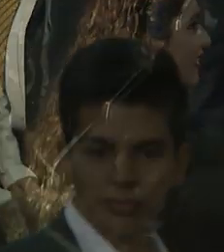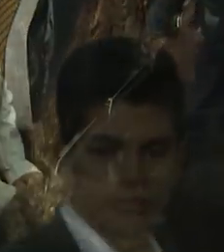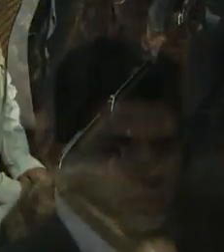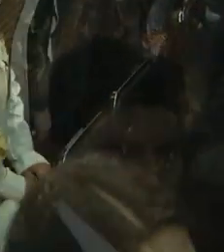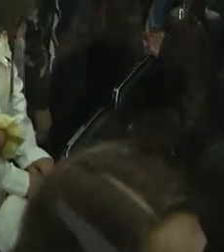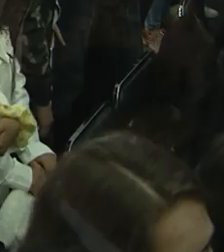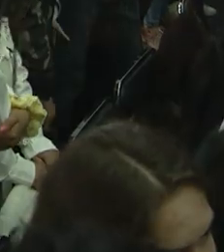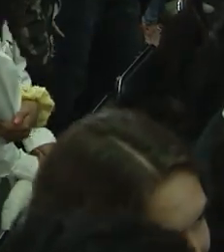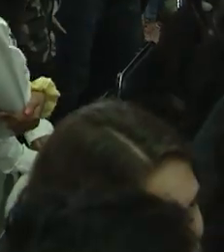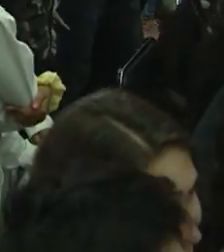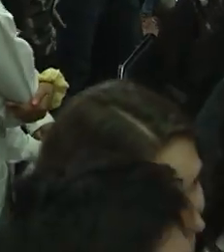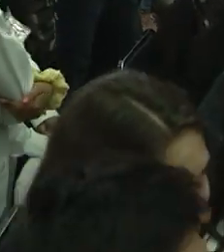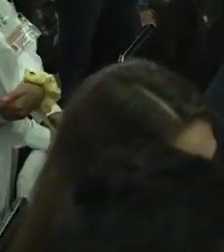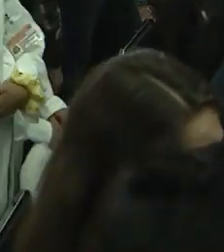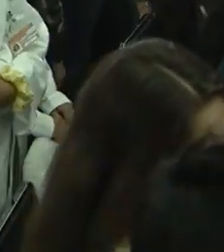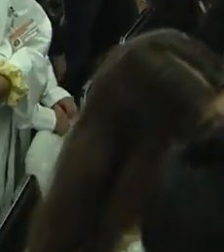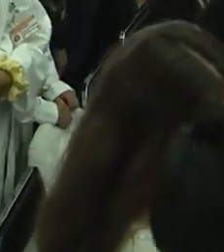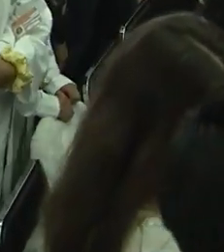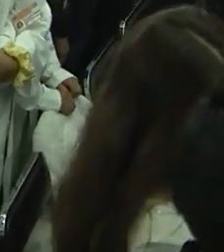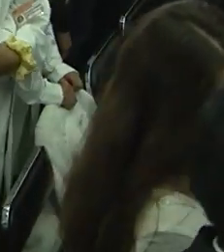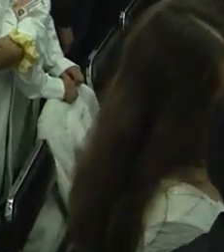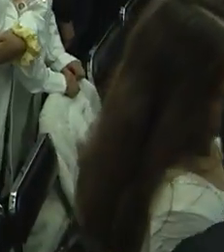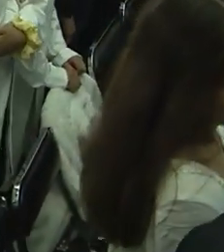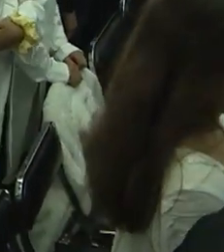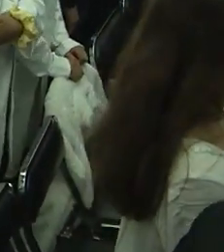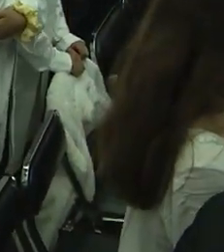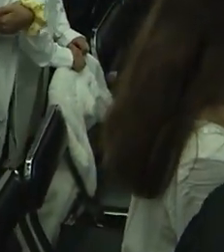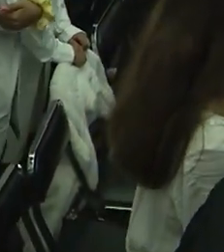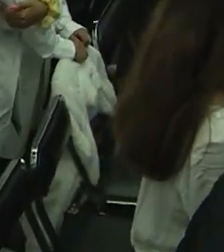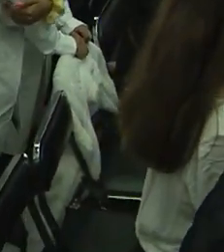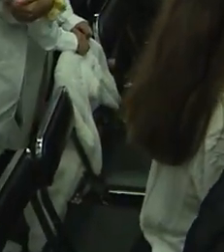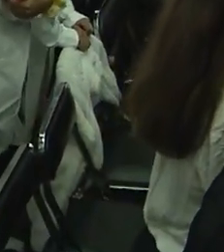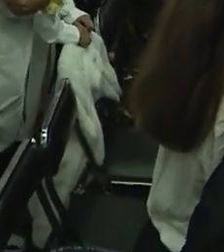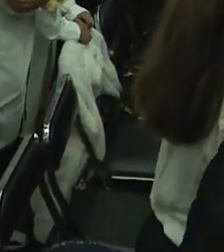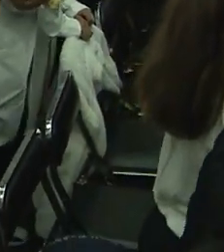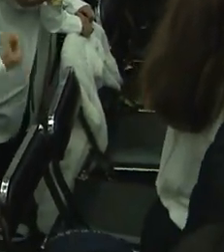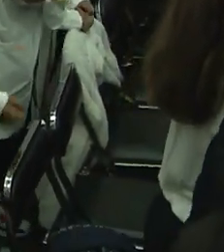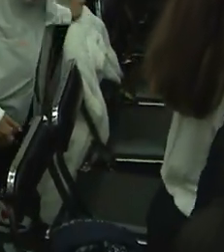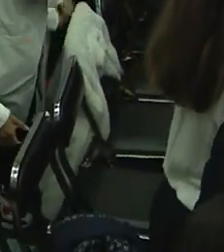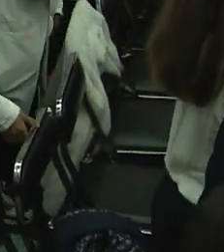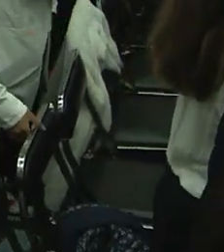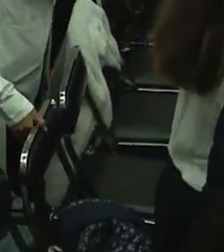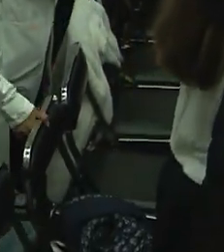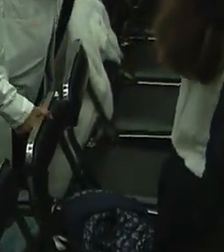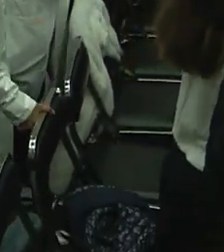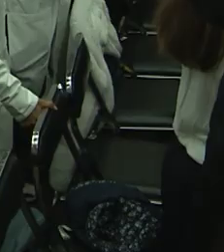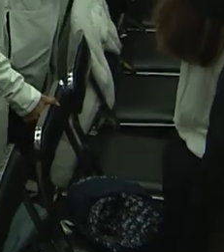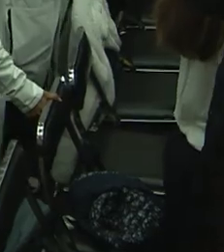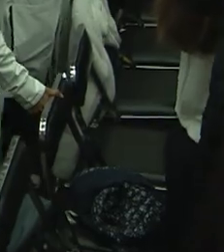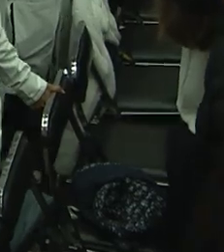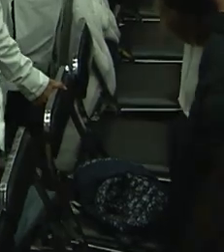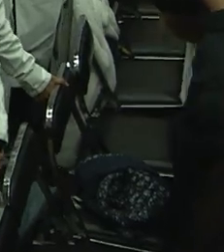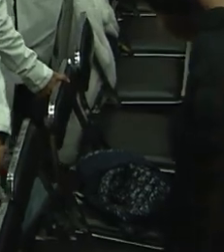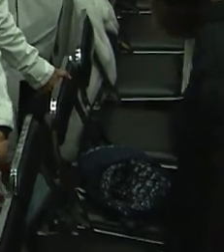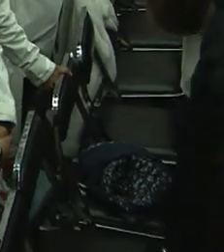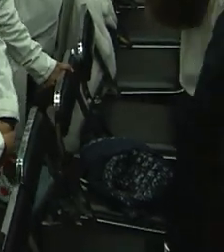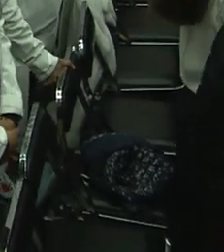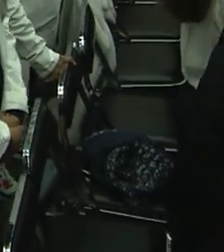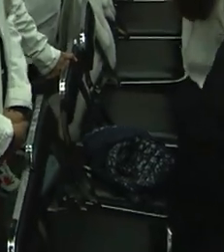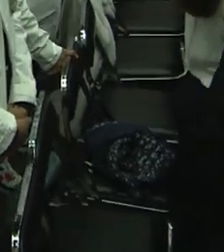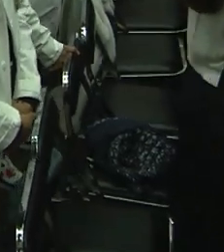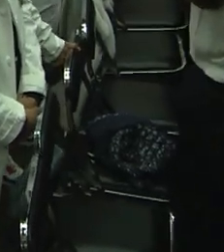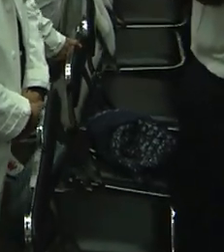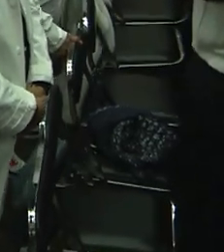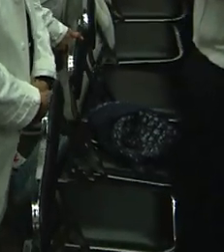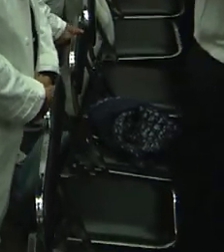autonomía universitaria son 90 años de dar ejemplo 90 años de que la universidad se ha consolidado como el